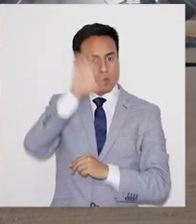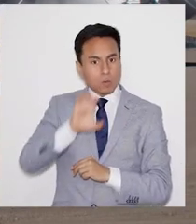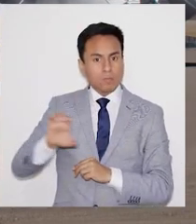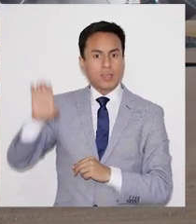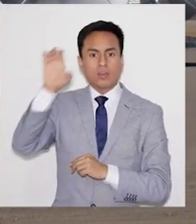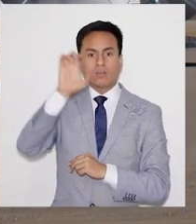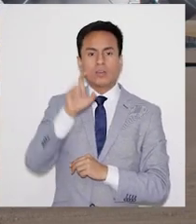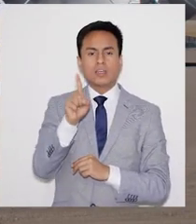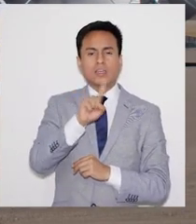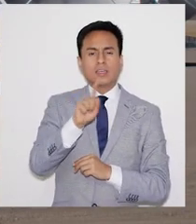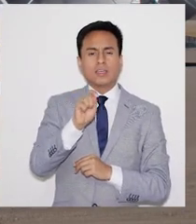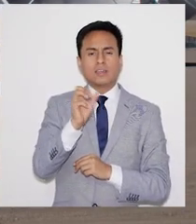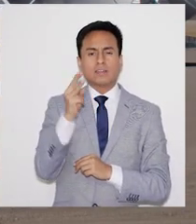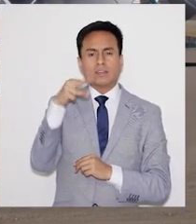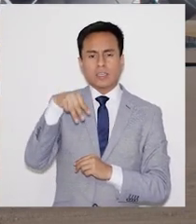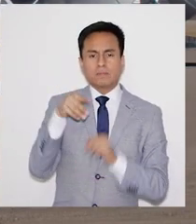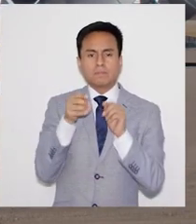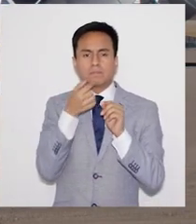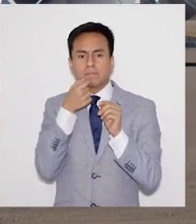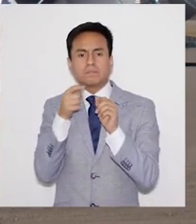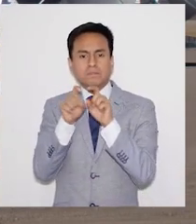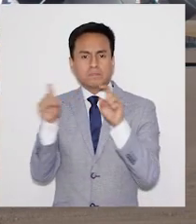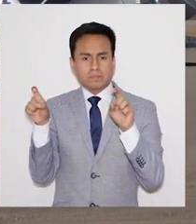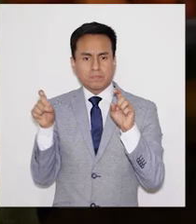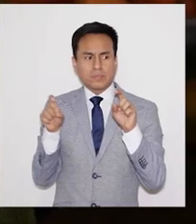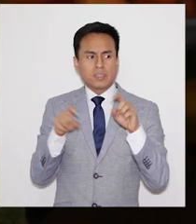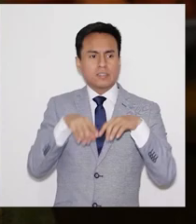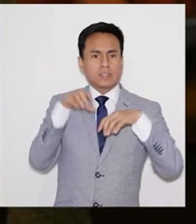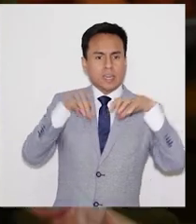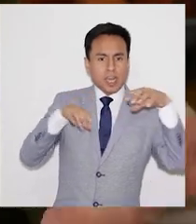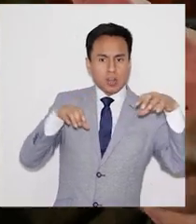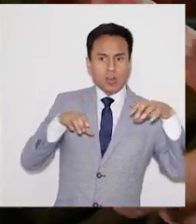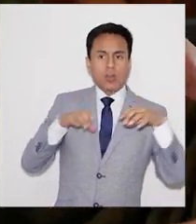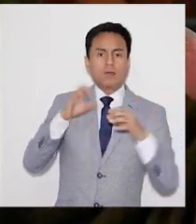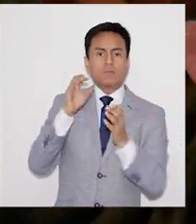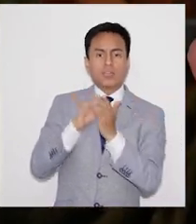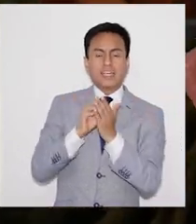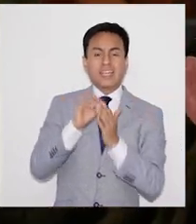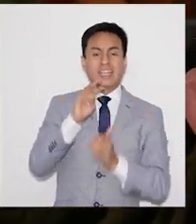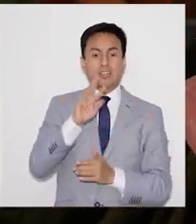europeo, el Extremely Large Telescope, en Cerro Armazones, que